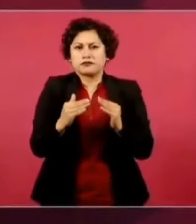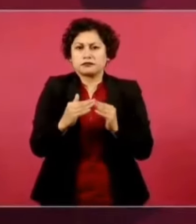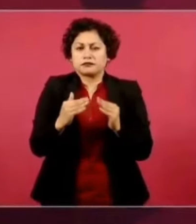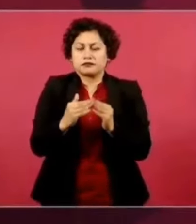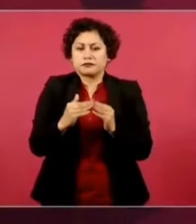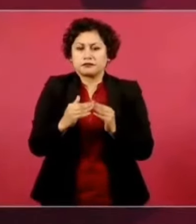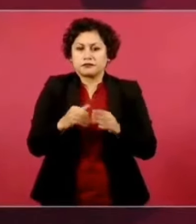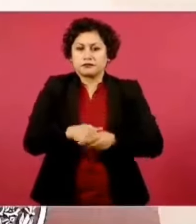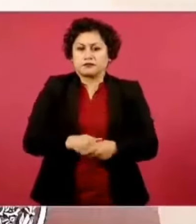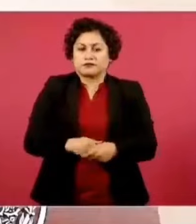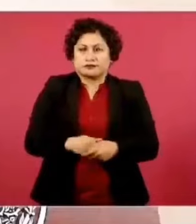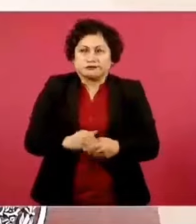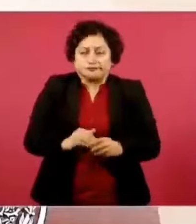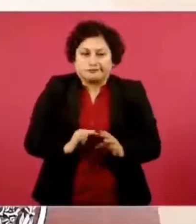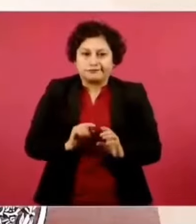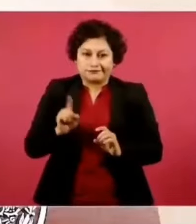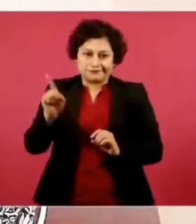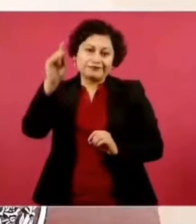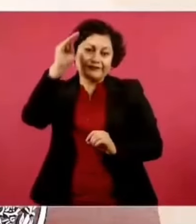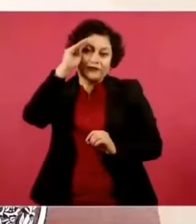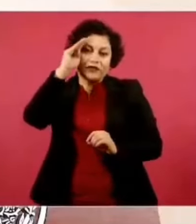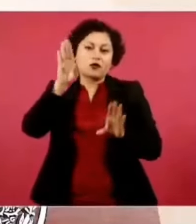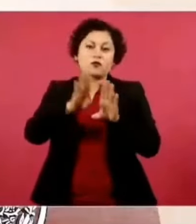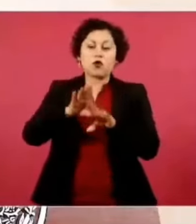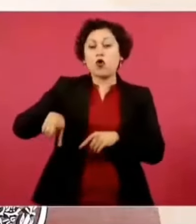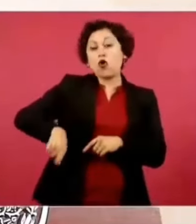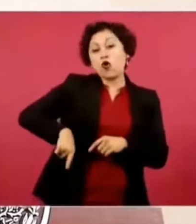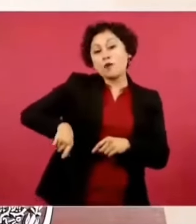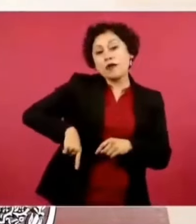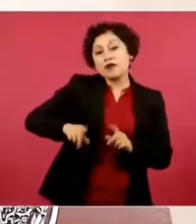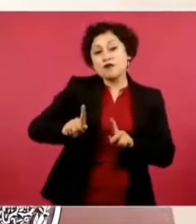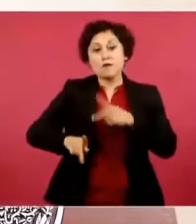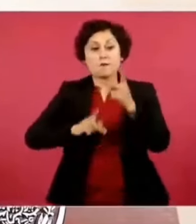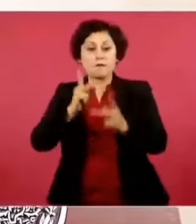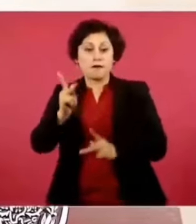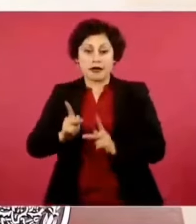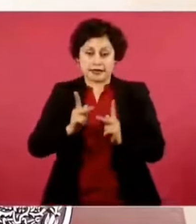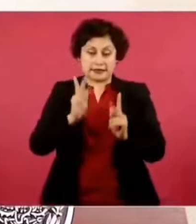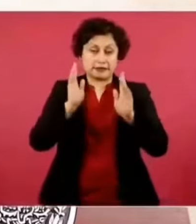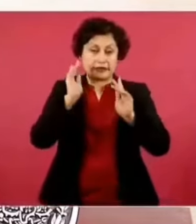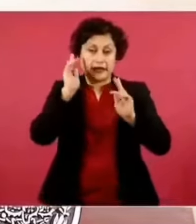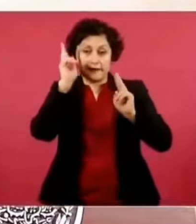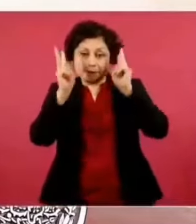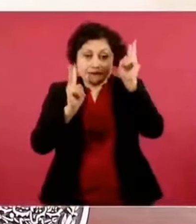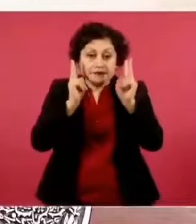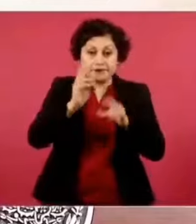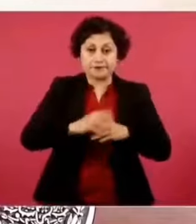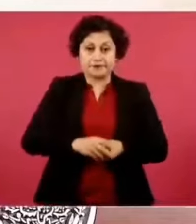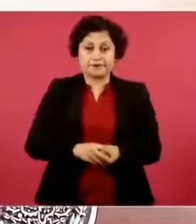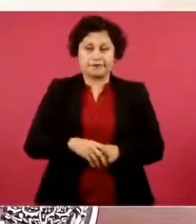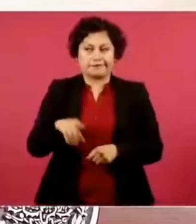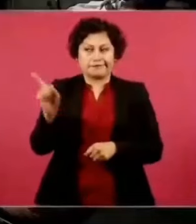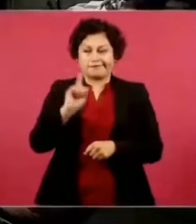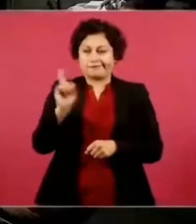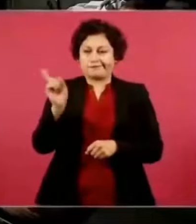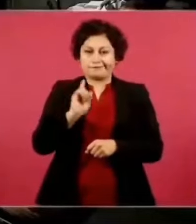Pensaba que era una casa de visita, ¿no?, del gobierno. Pues no, era de un banquero,